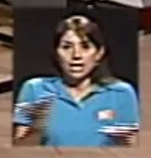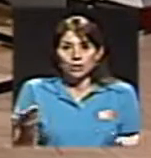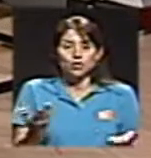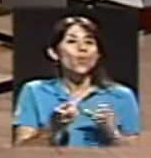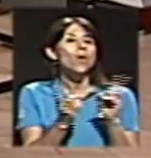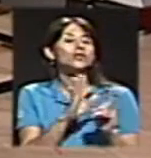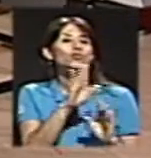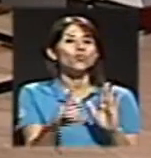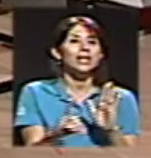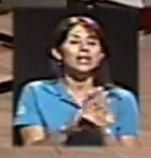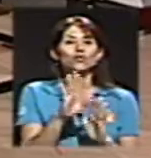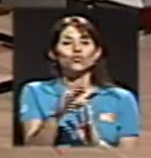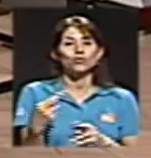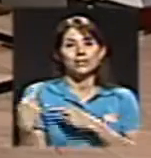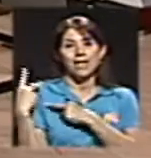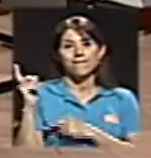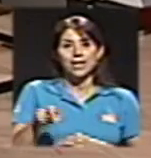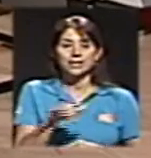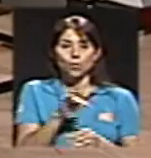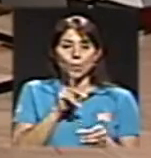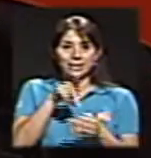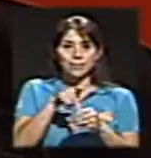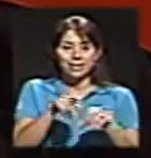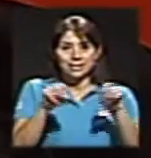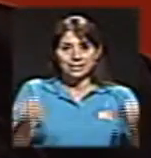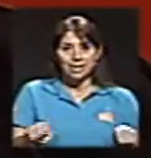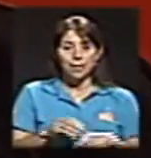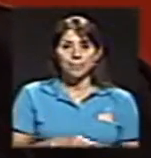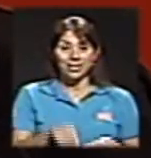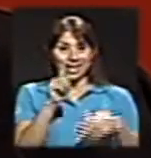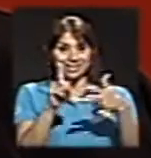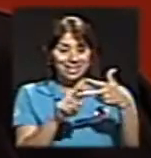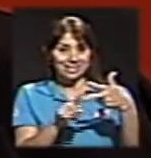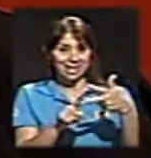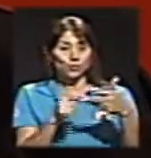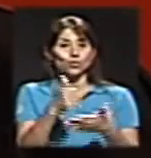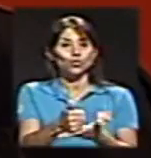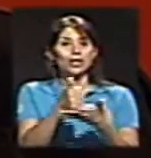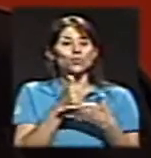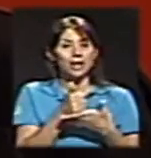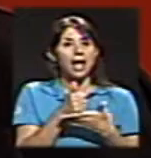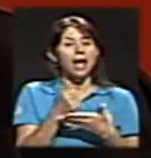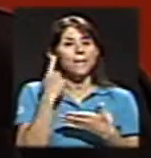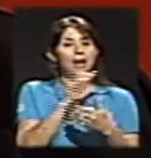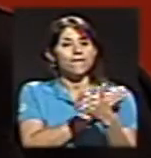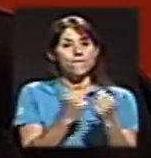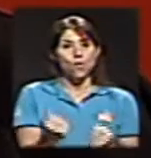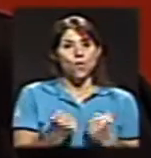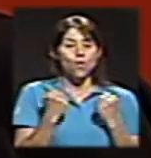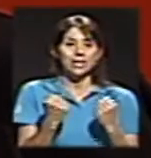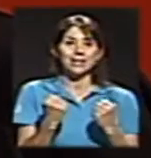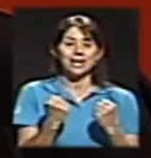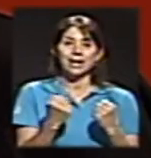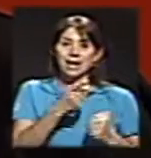y de sus deberes, digamos, como participante en el sistema. Ese tercer elemento nos ayudará, estoy seguro, a fortalecer en forma muy intensa